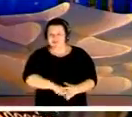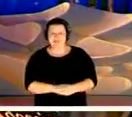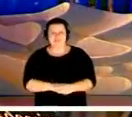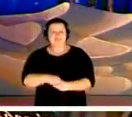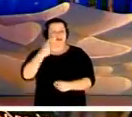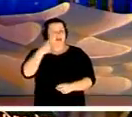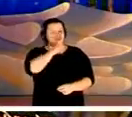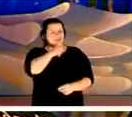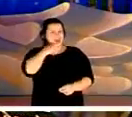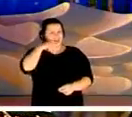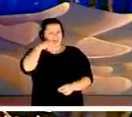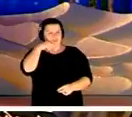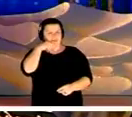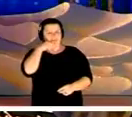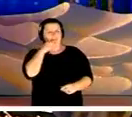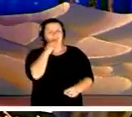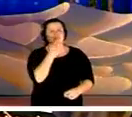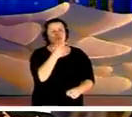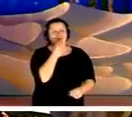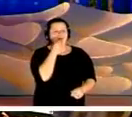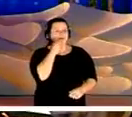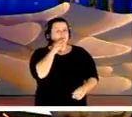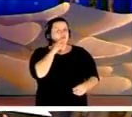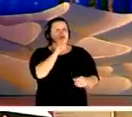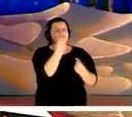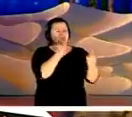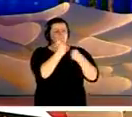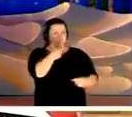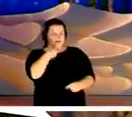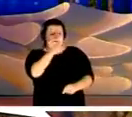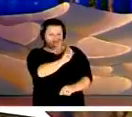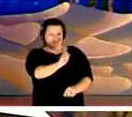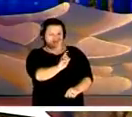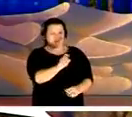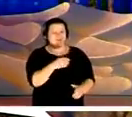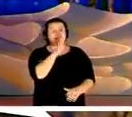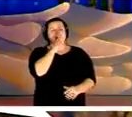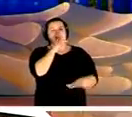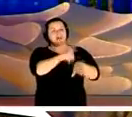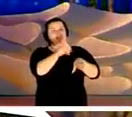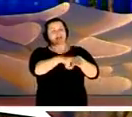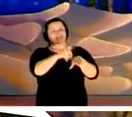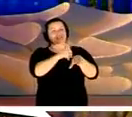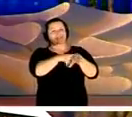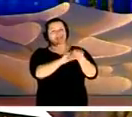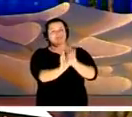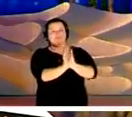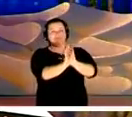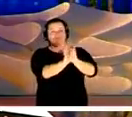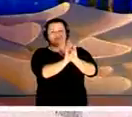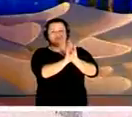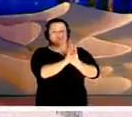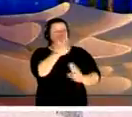Consellamí, no tan a saco conmigo ir. Vos, el tiempo dejar, pasemos. Sí, arrella, el tiempo, ¿viste quién